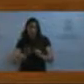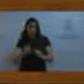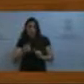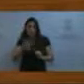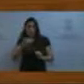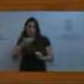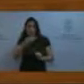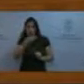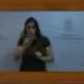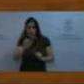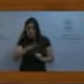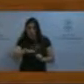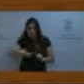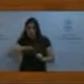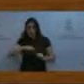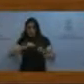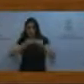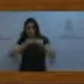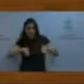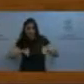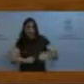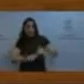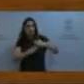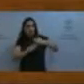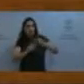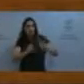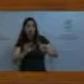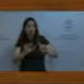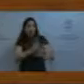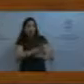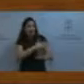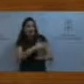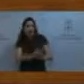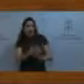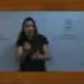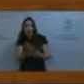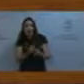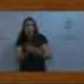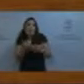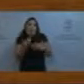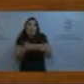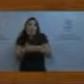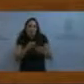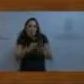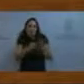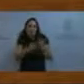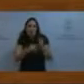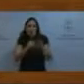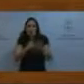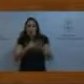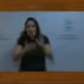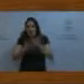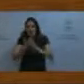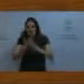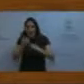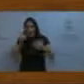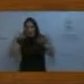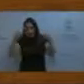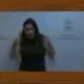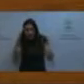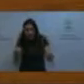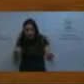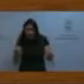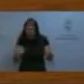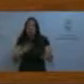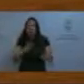Boves, en Siero, ni para diseñar en todos estos años un mínimo plan de viabilidad realista